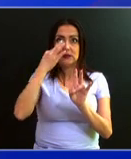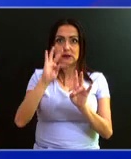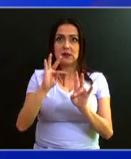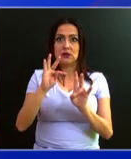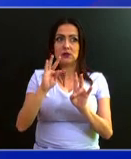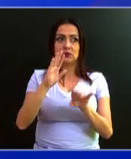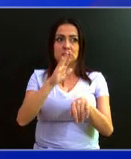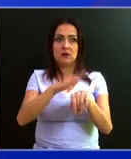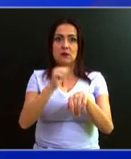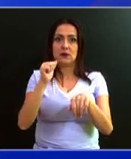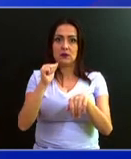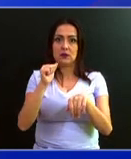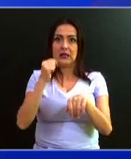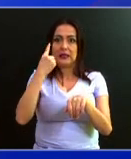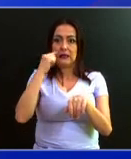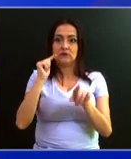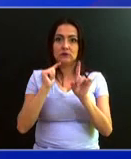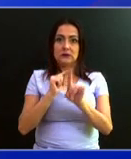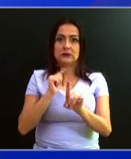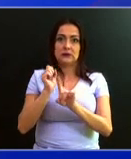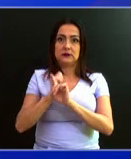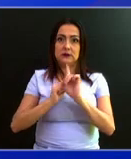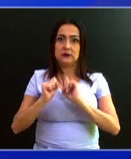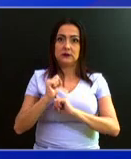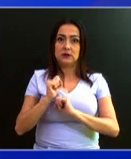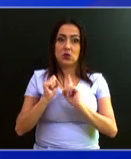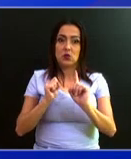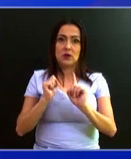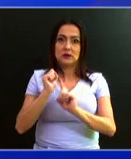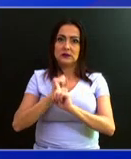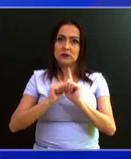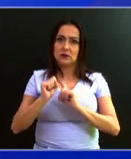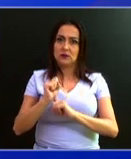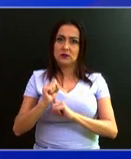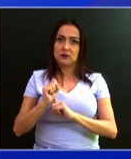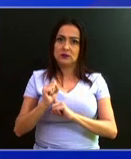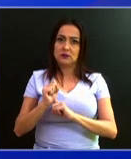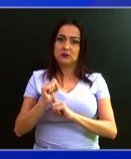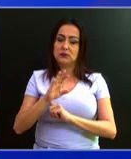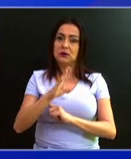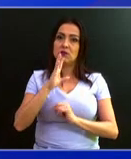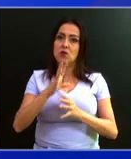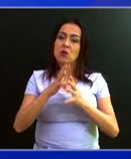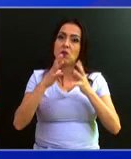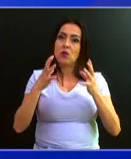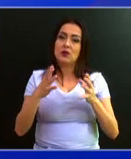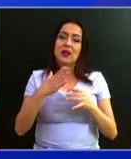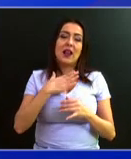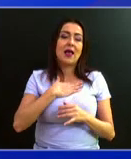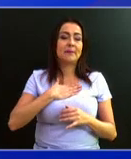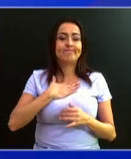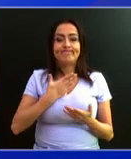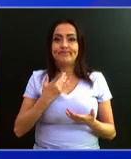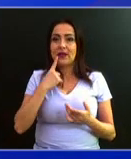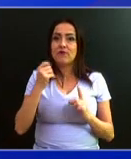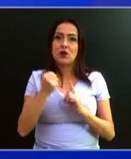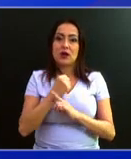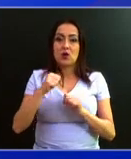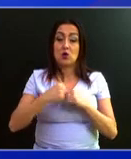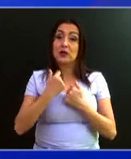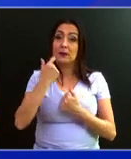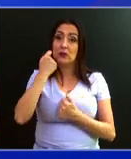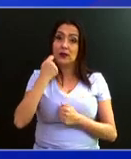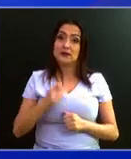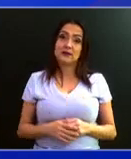serán llamados a testificar en este caso, uno de los casos que se une a la gran cantidad, lamentablemente, de hechos de violencia en contra de